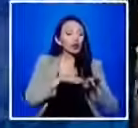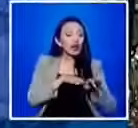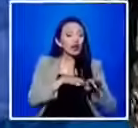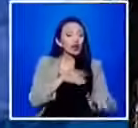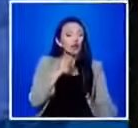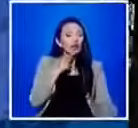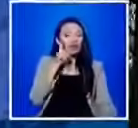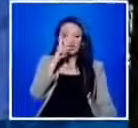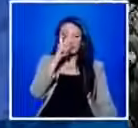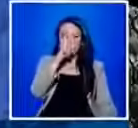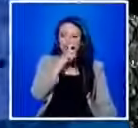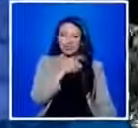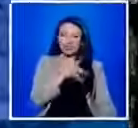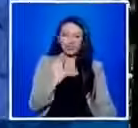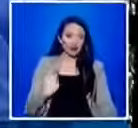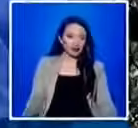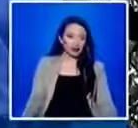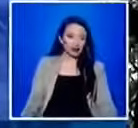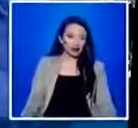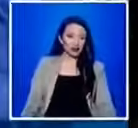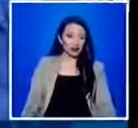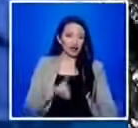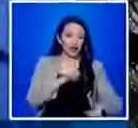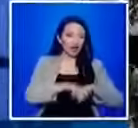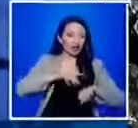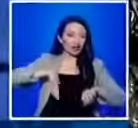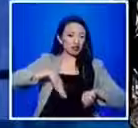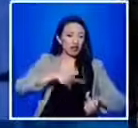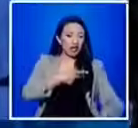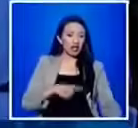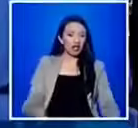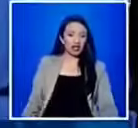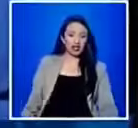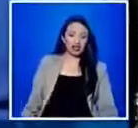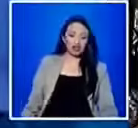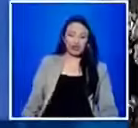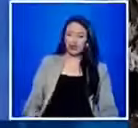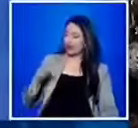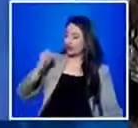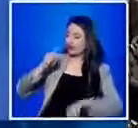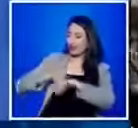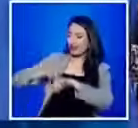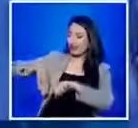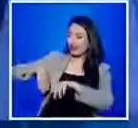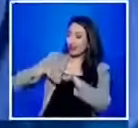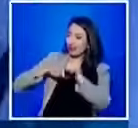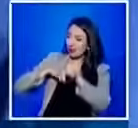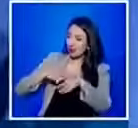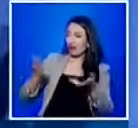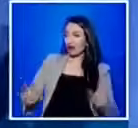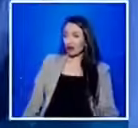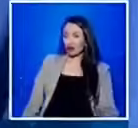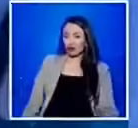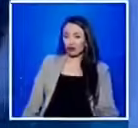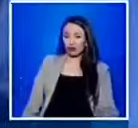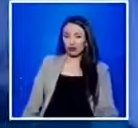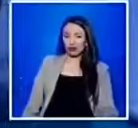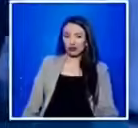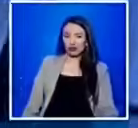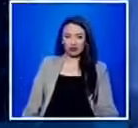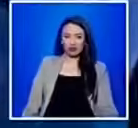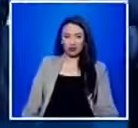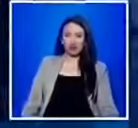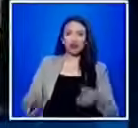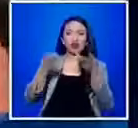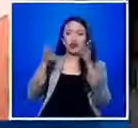decía que un poquito complicada, que ya va tarde a su trabajo. Mucho, ¿no ve que está mucho tráfico? Sí, los cierres